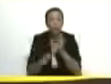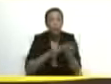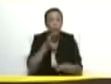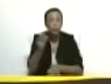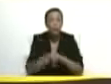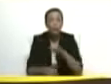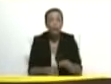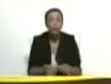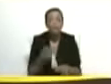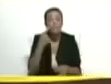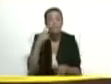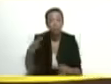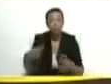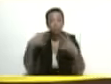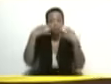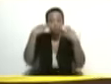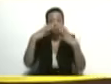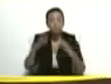miren,